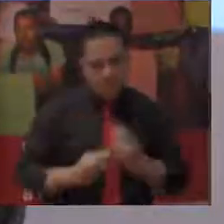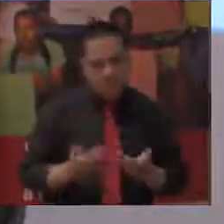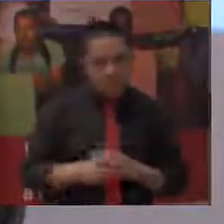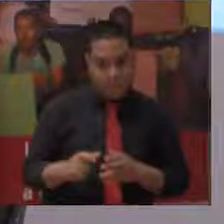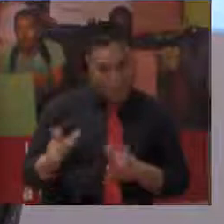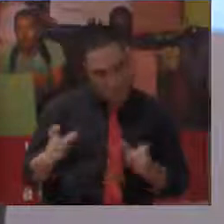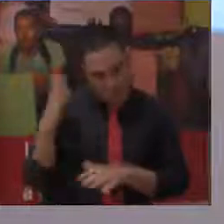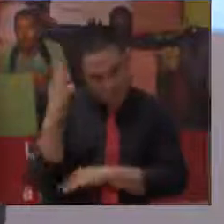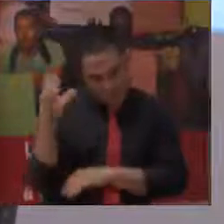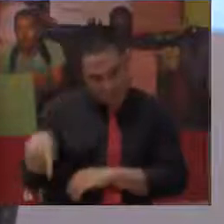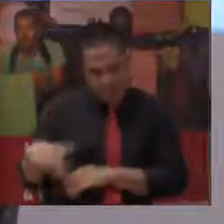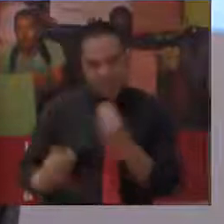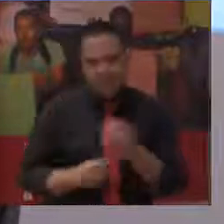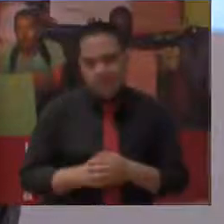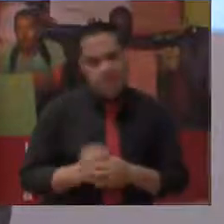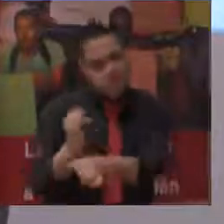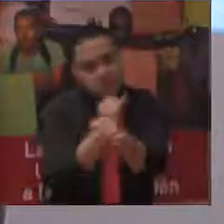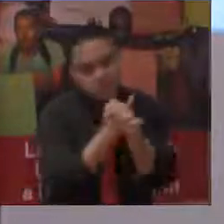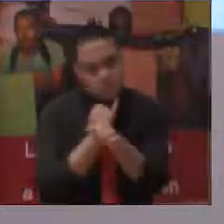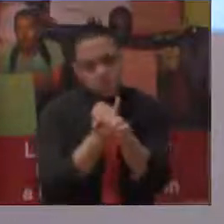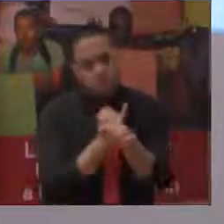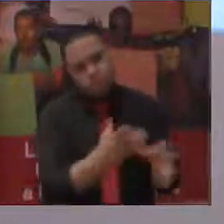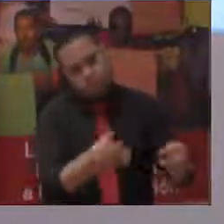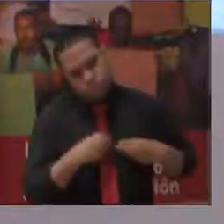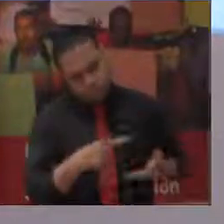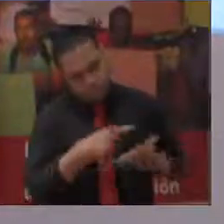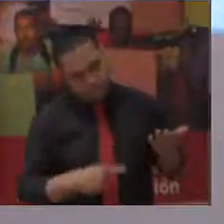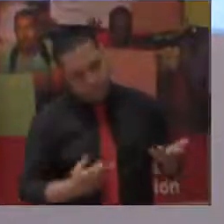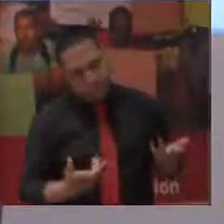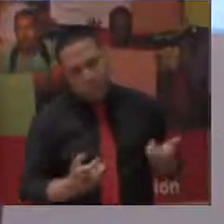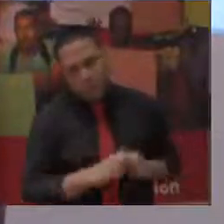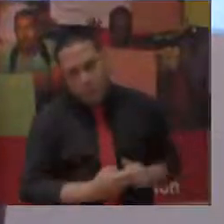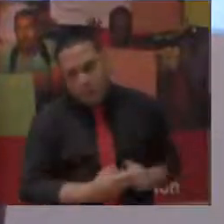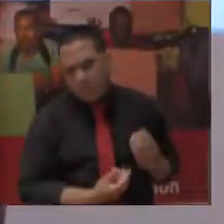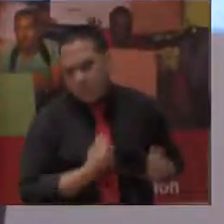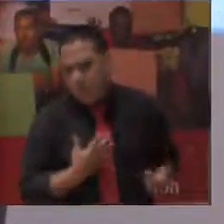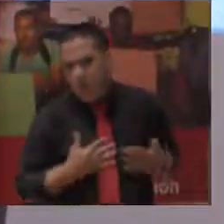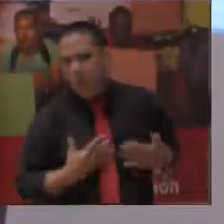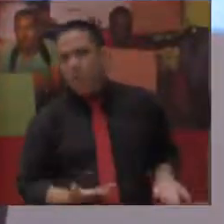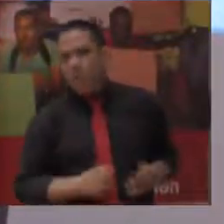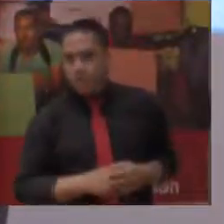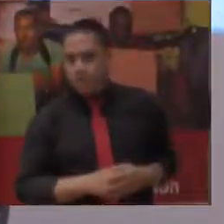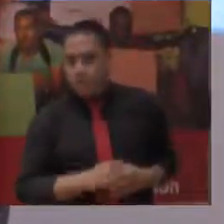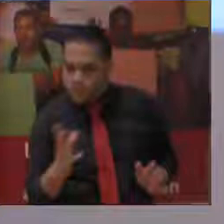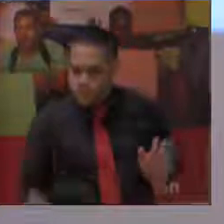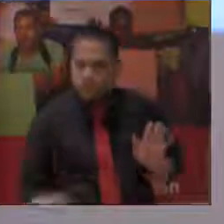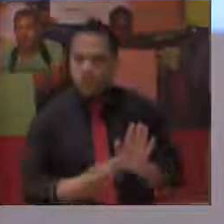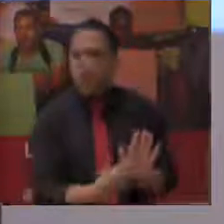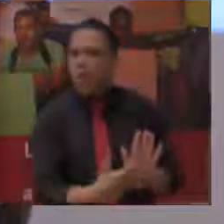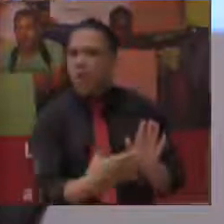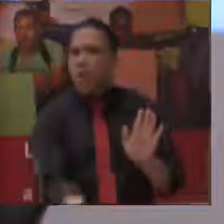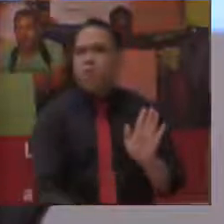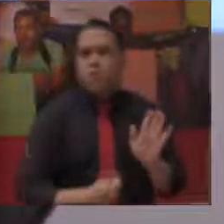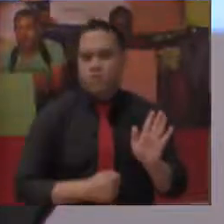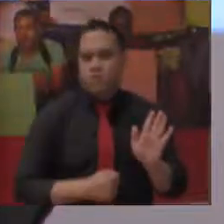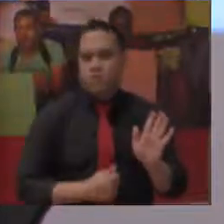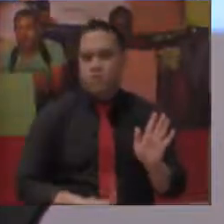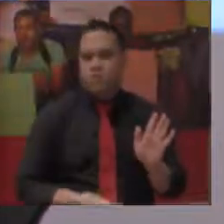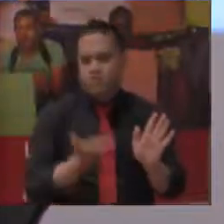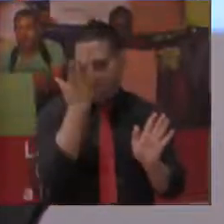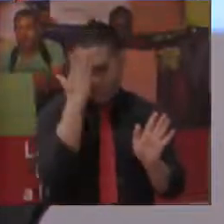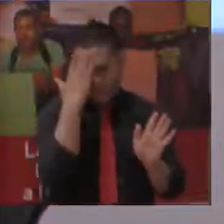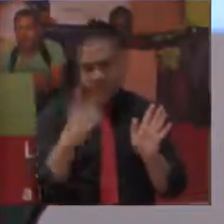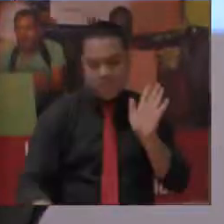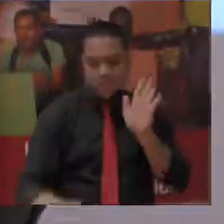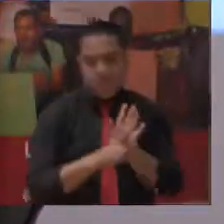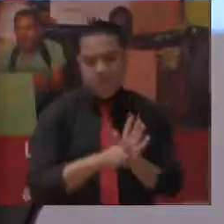los colombianos y las instituciones adoptamos muchos de nuestros problemas, hemos tratado de incorporar, a partir de la